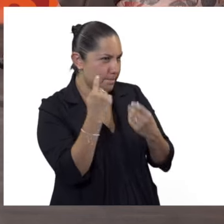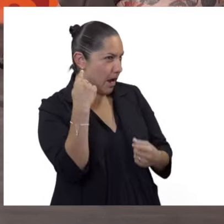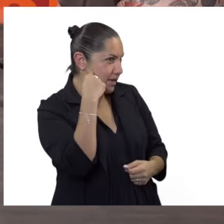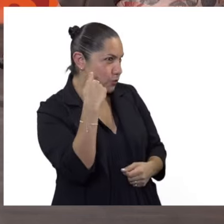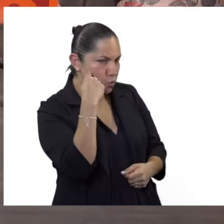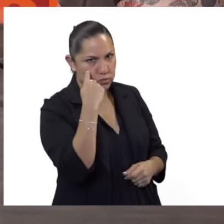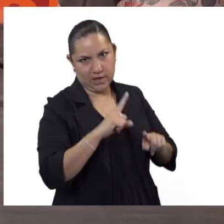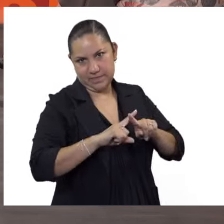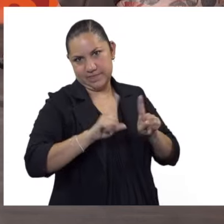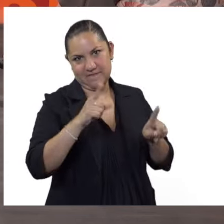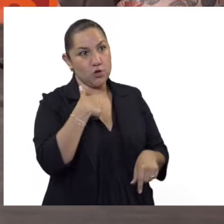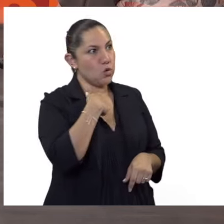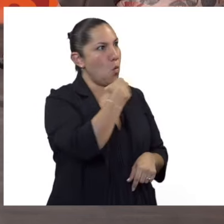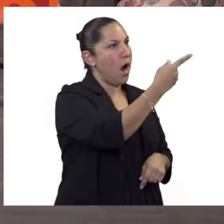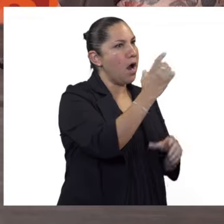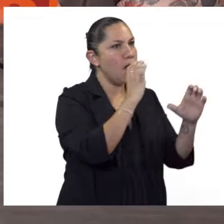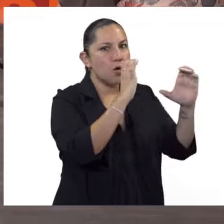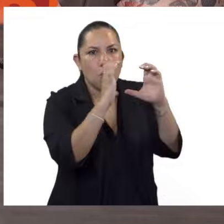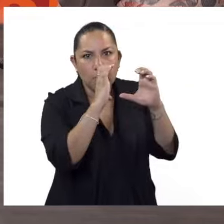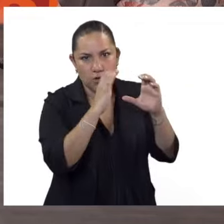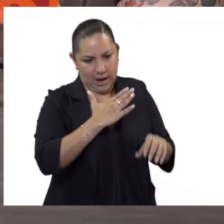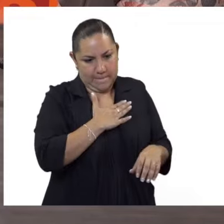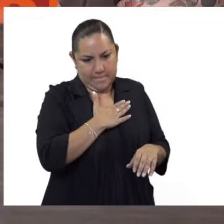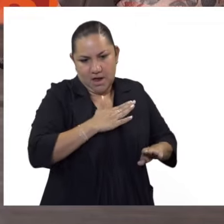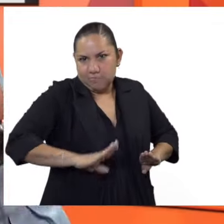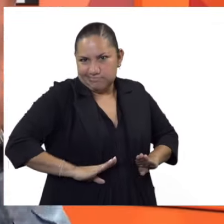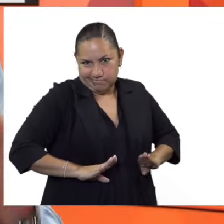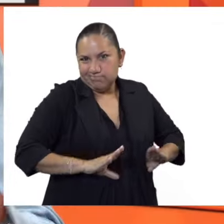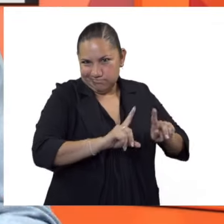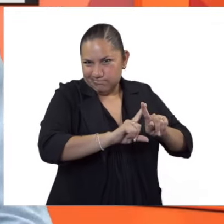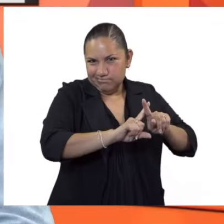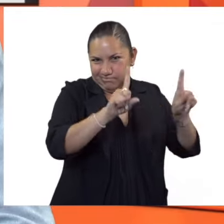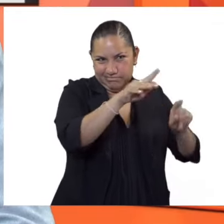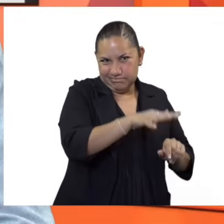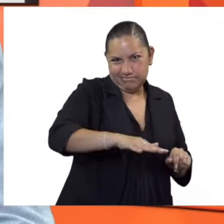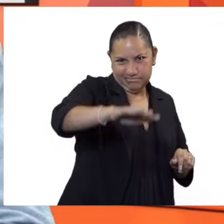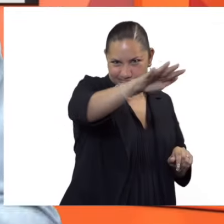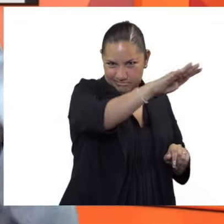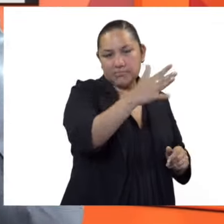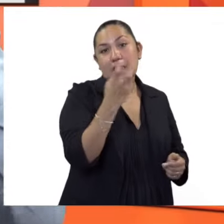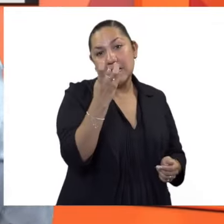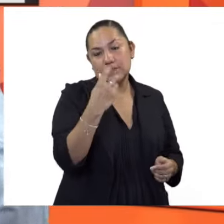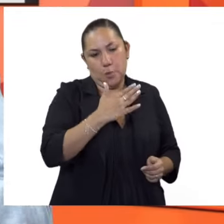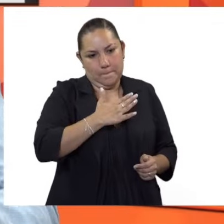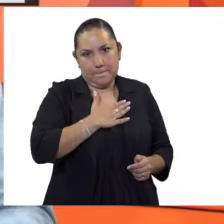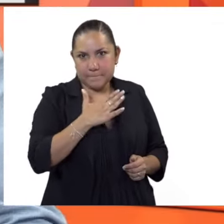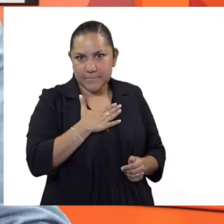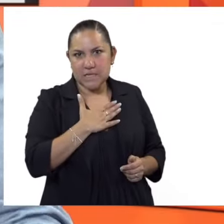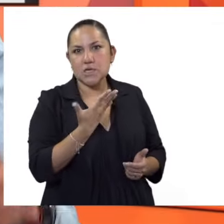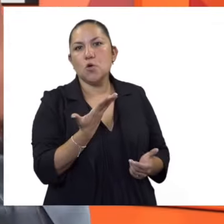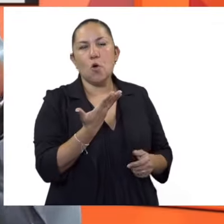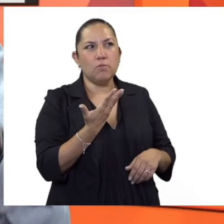comunicarme con las personas y todo entonces utilizo mi estrategias así como había dicho está